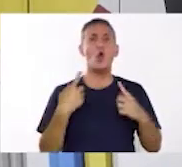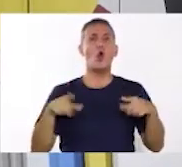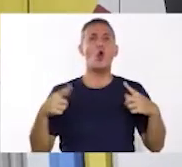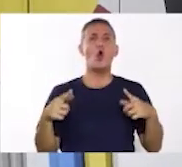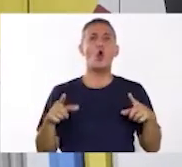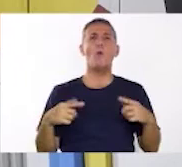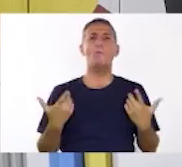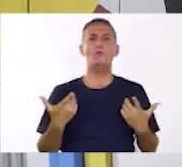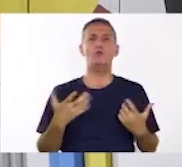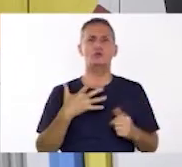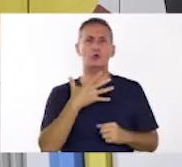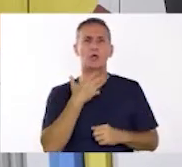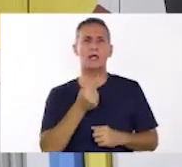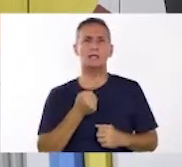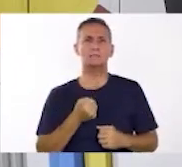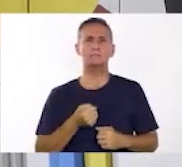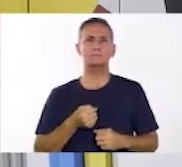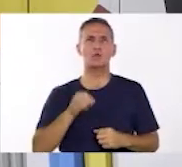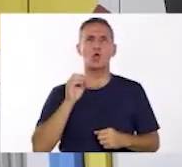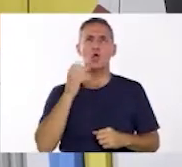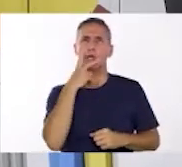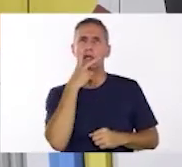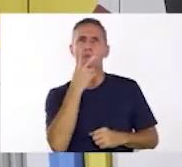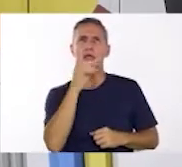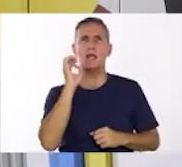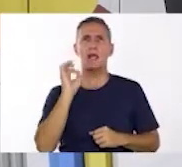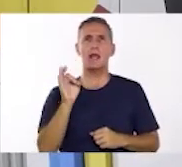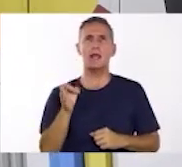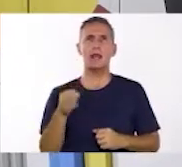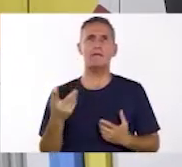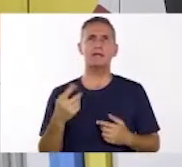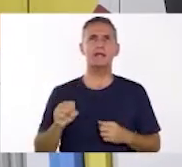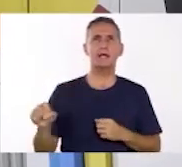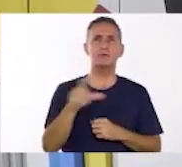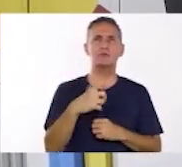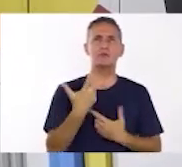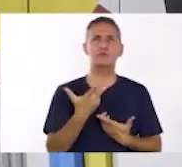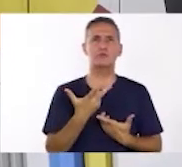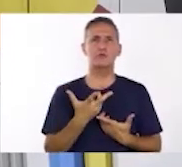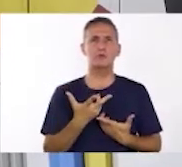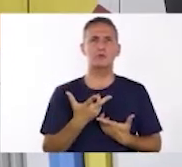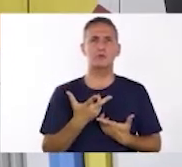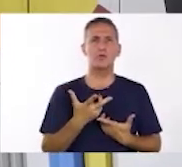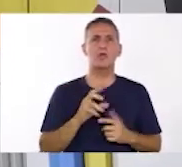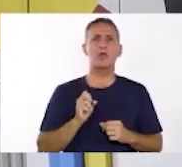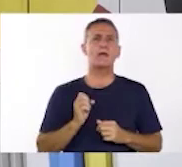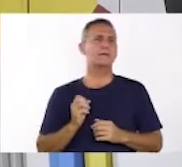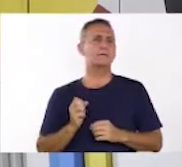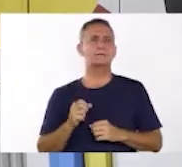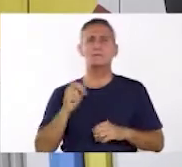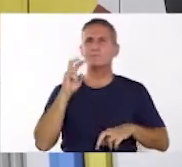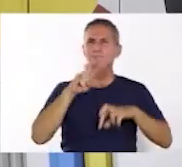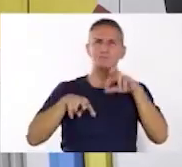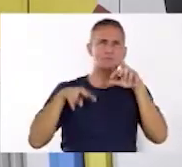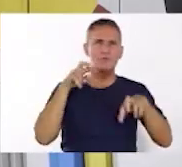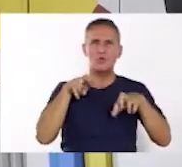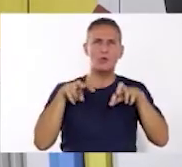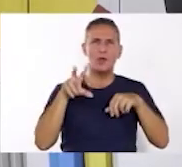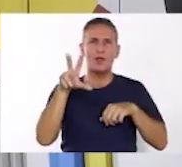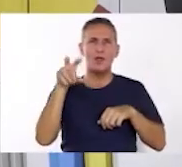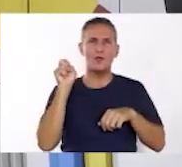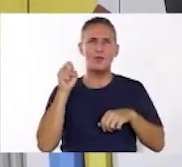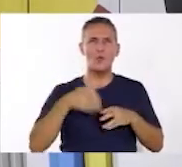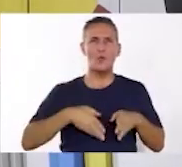músicos comprometidos con su realidad, que sin desdeñar la tradición se lanzaron a la búsqueda